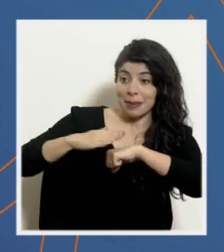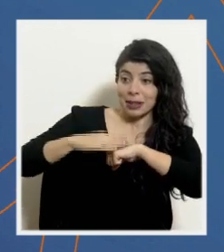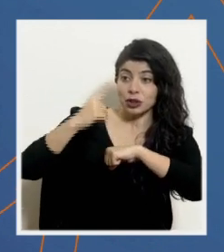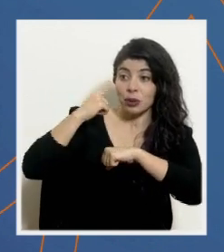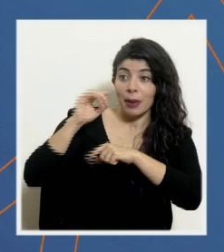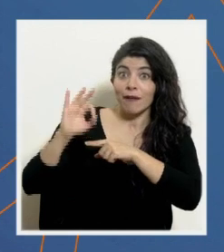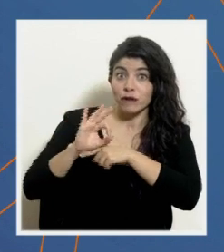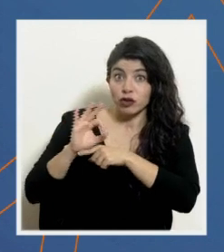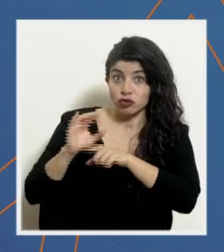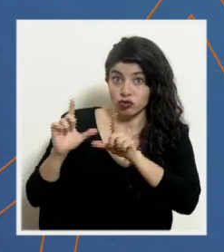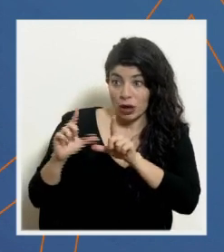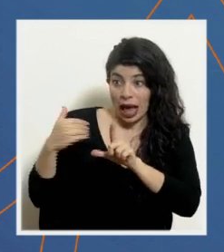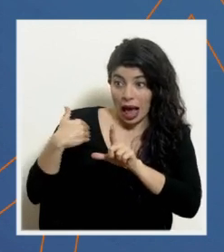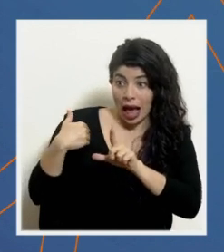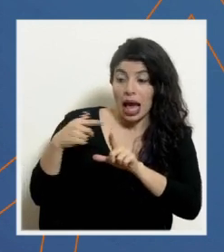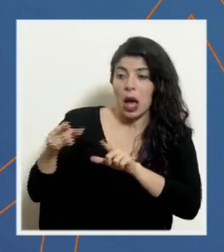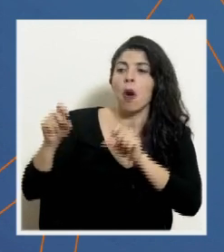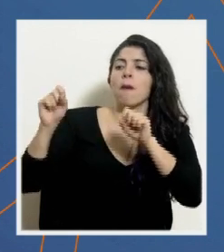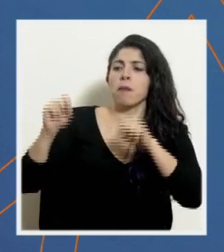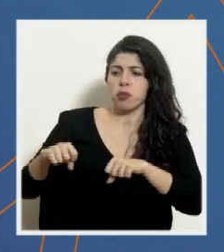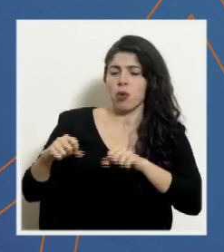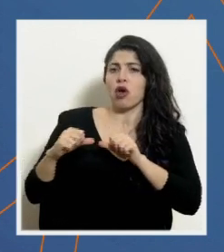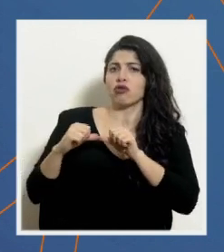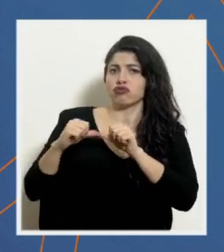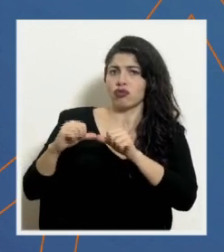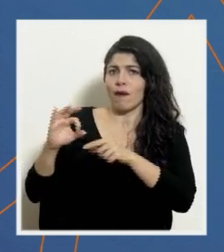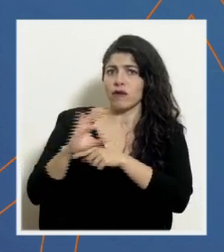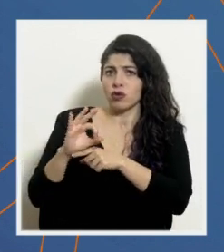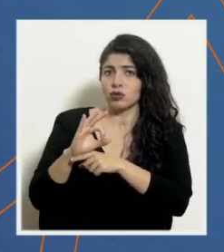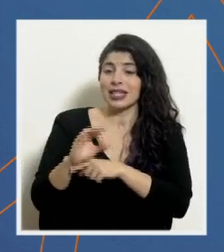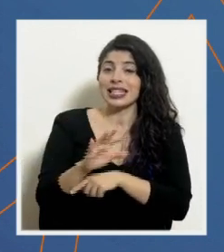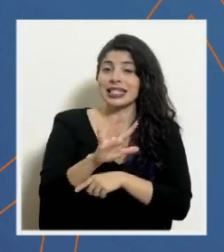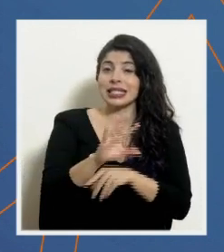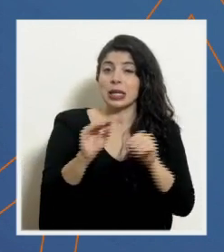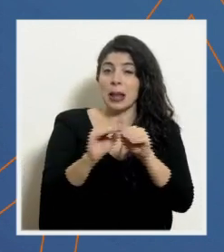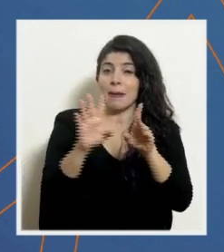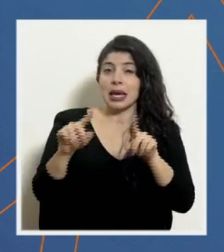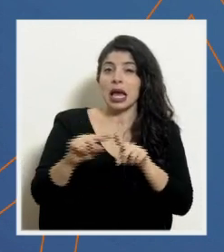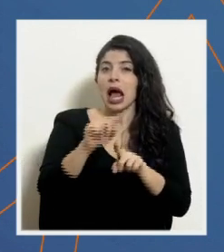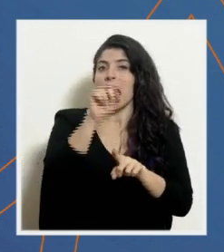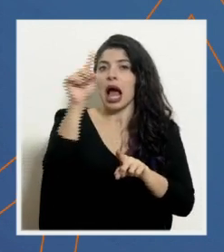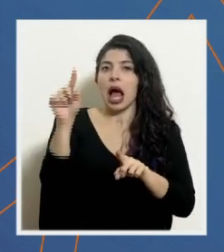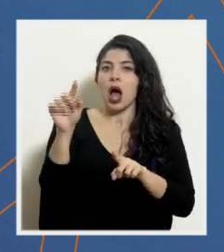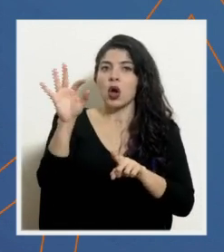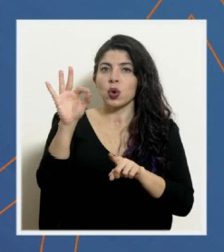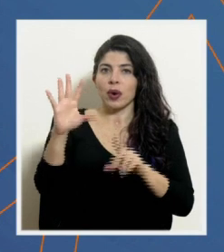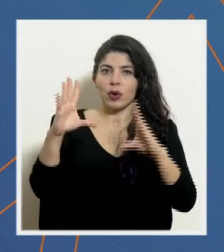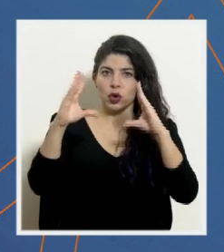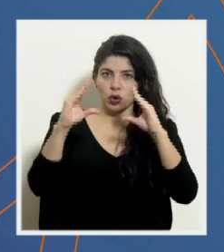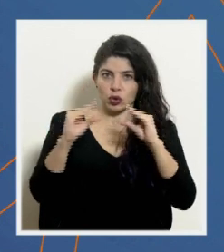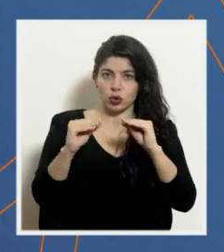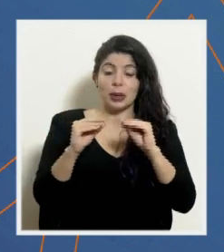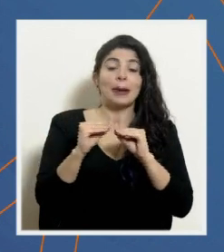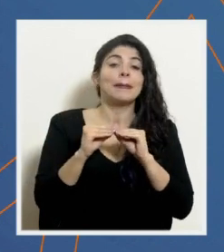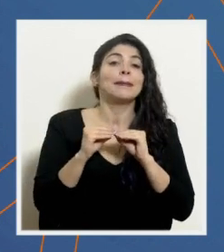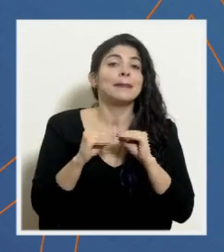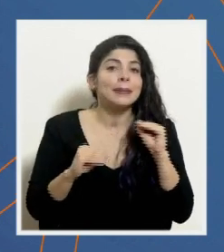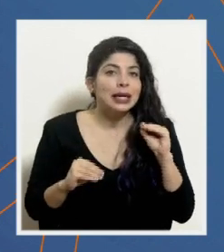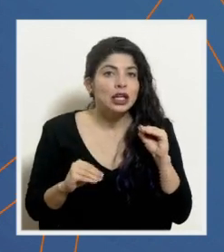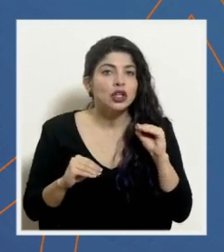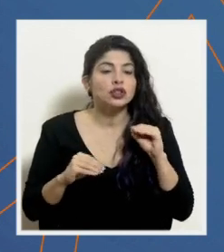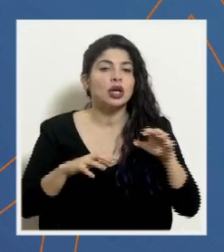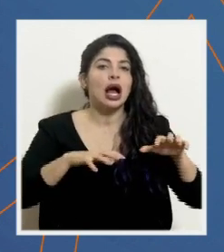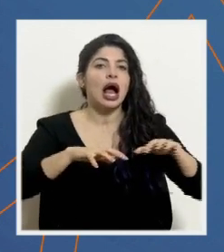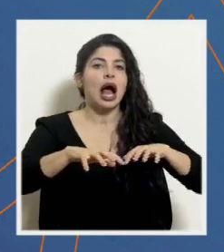funcionamiento, podrán funcionar de manera regular de 5 de la mañana a 9 de la noche, exceptuando, por supuesto,